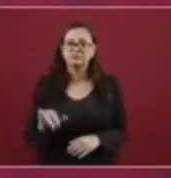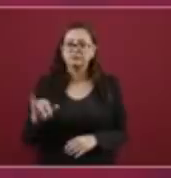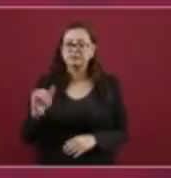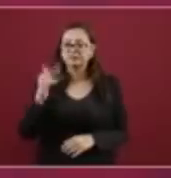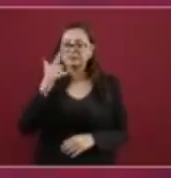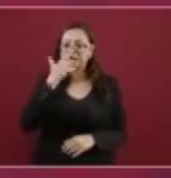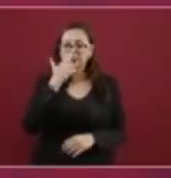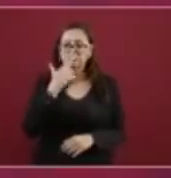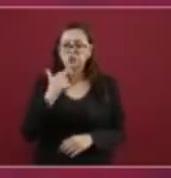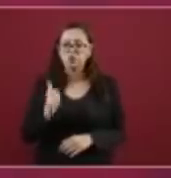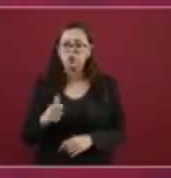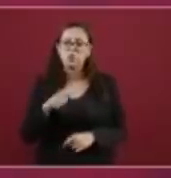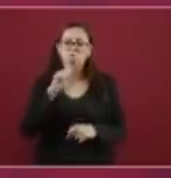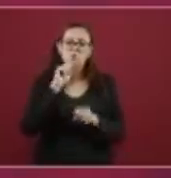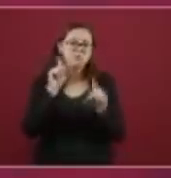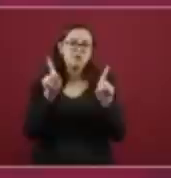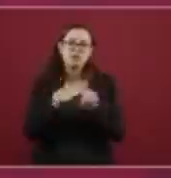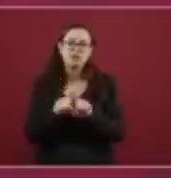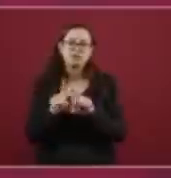es lo mismo,